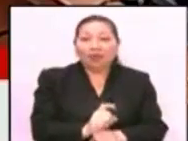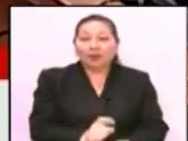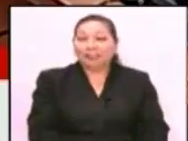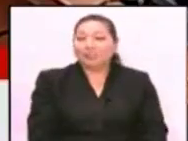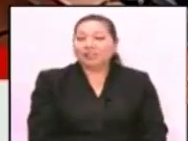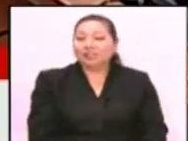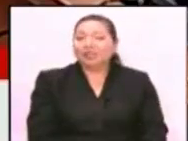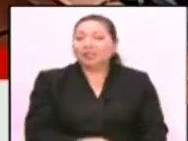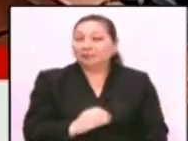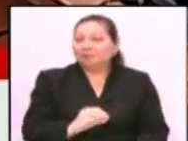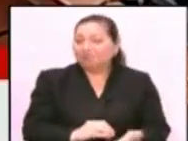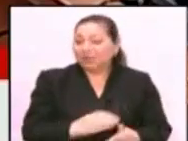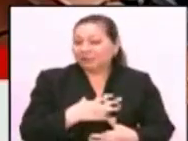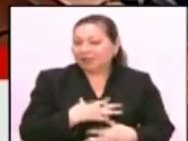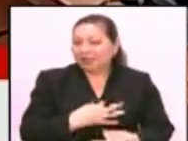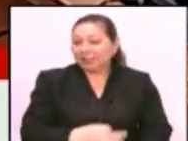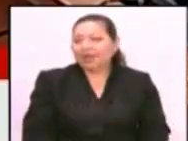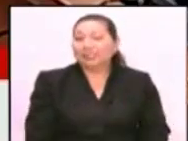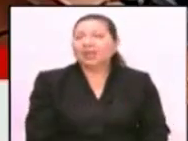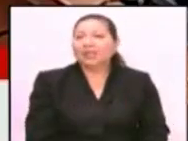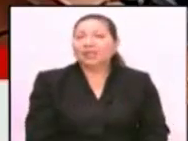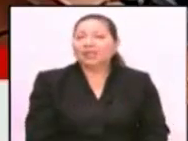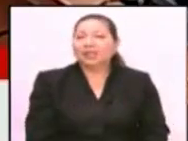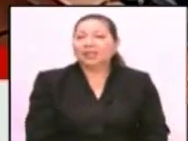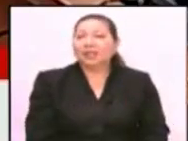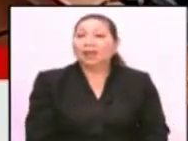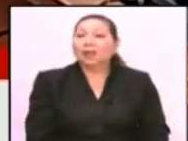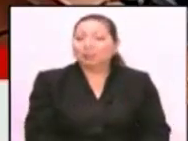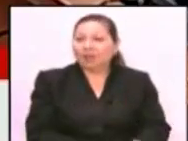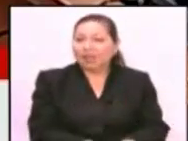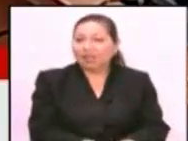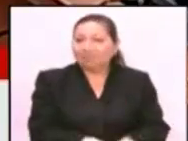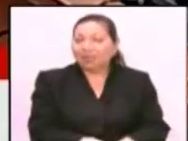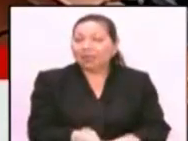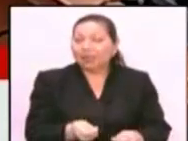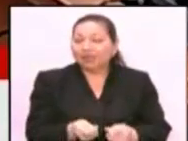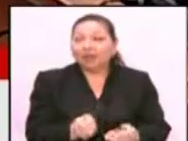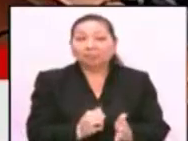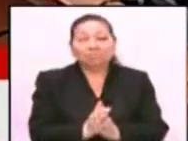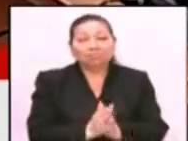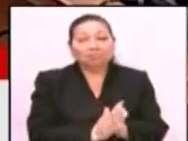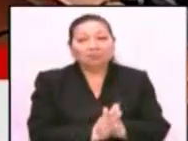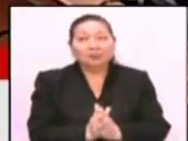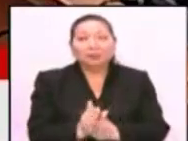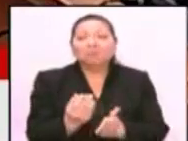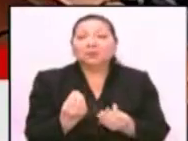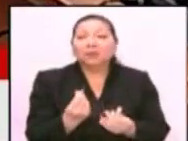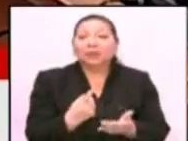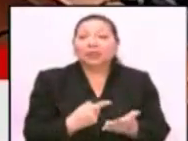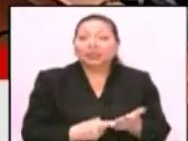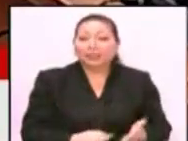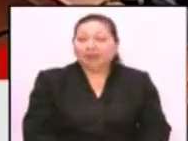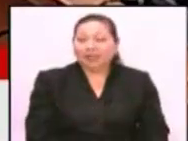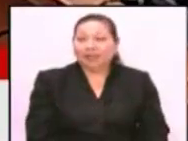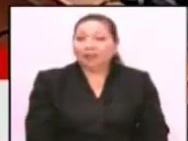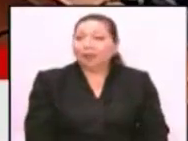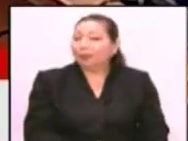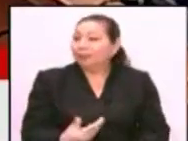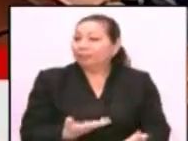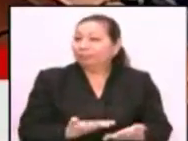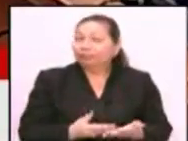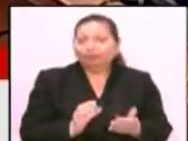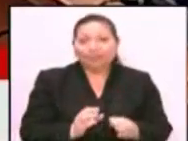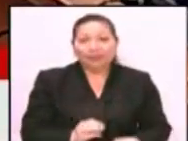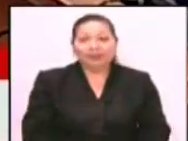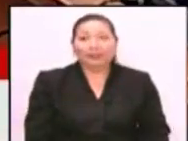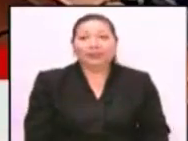tema que me interese, ¿cierto? Y el operador también lo ve como un mecanismo atractivo porque en este caso el operador no toma un